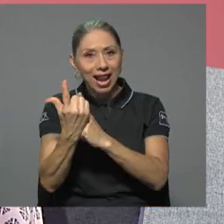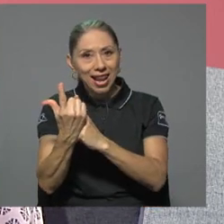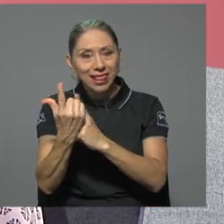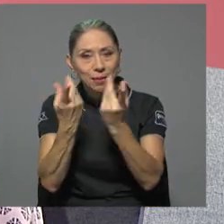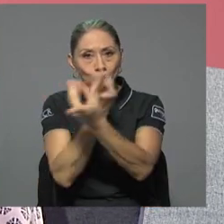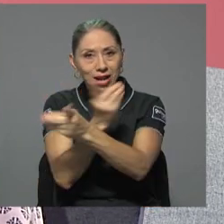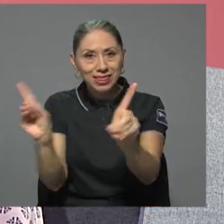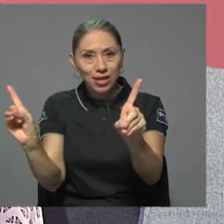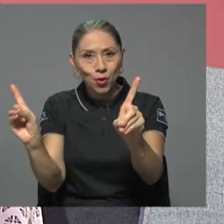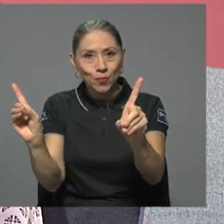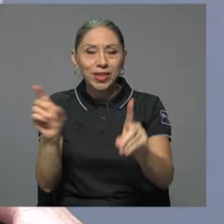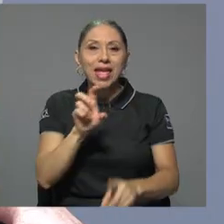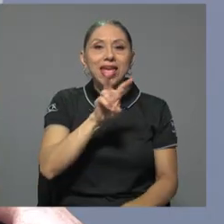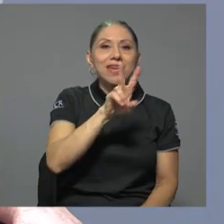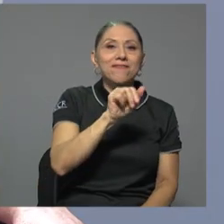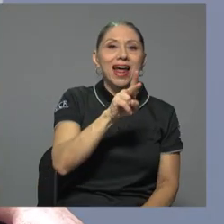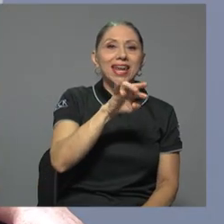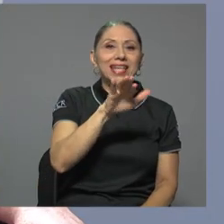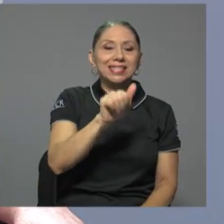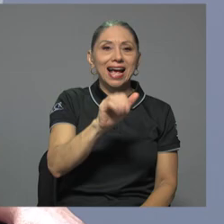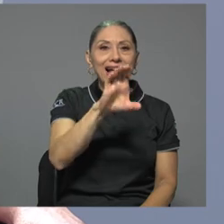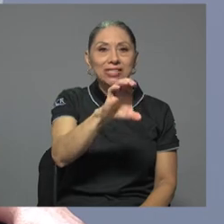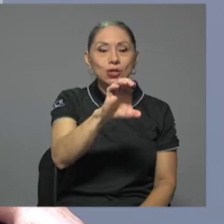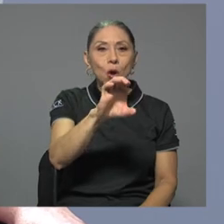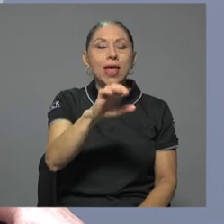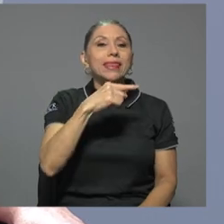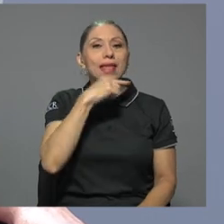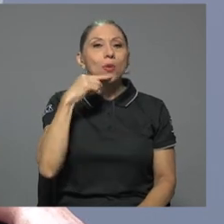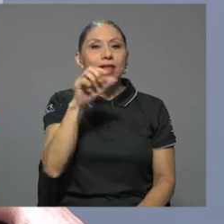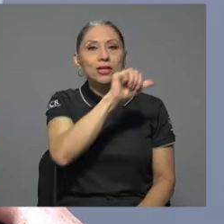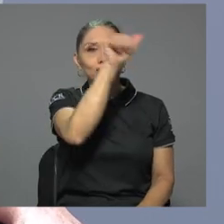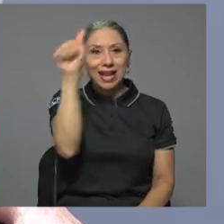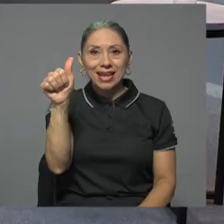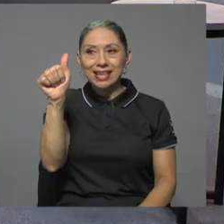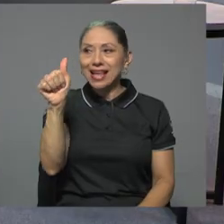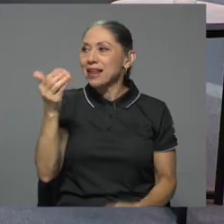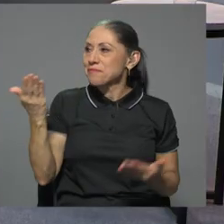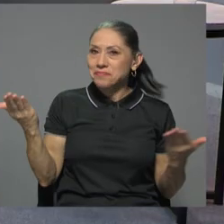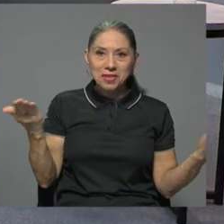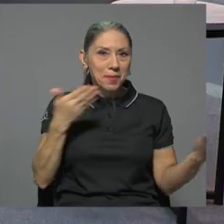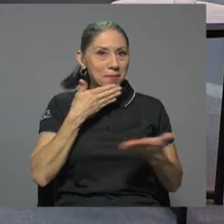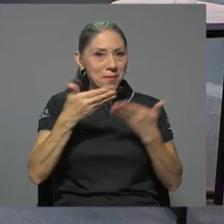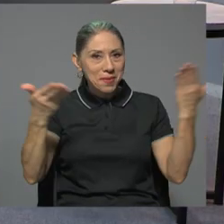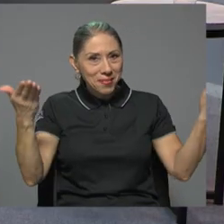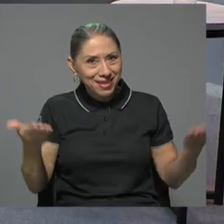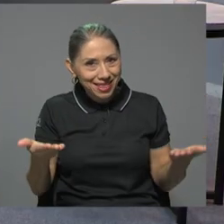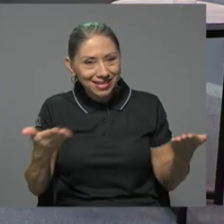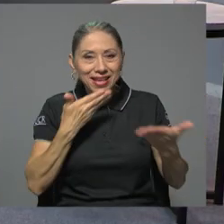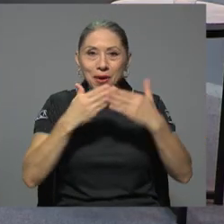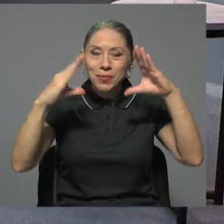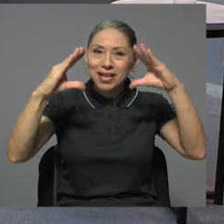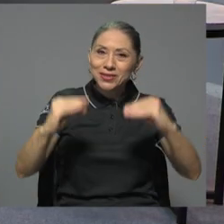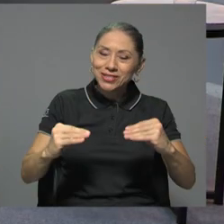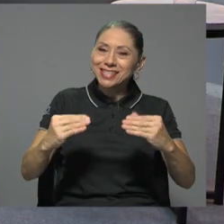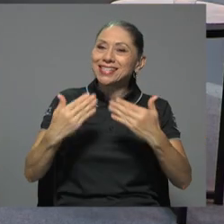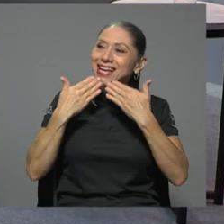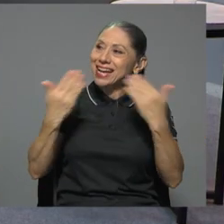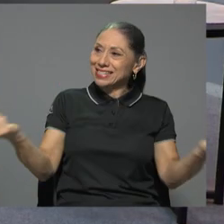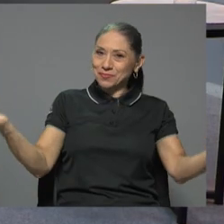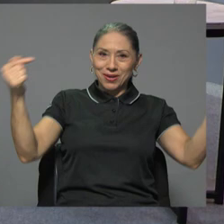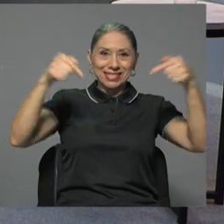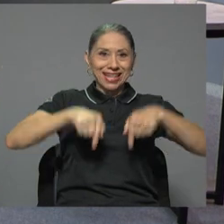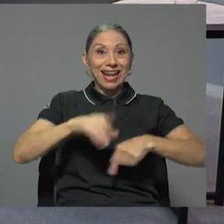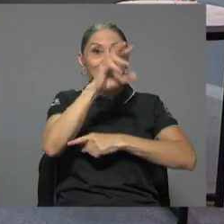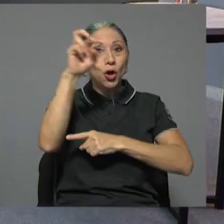social democrático y vanessa castro del partido unidad social cristiana ambas buenas noches bienvenidas gracias por estar con nosotros aquí en costa rica